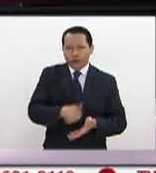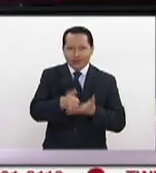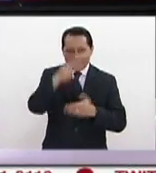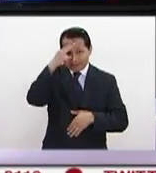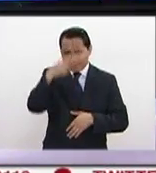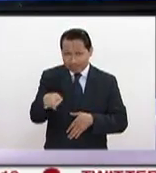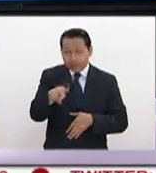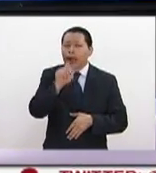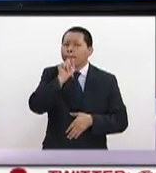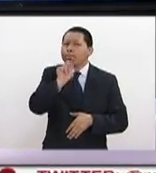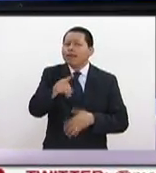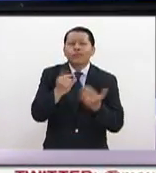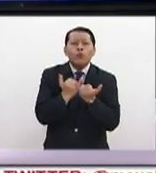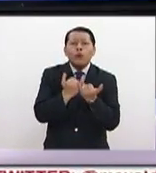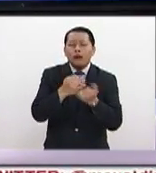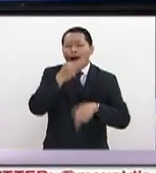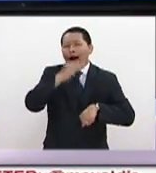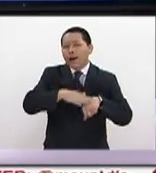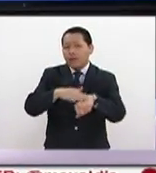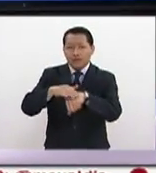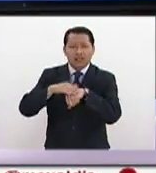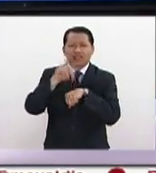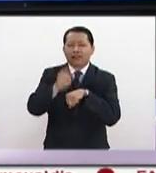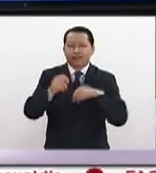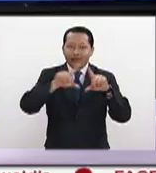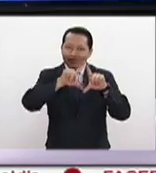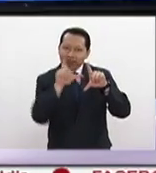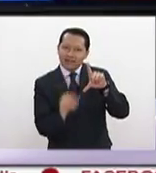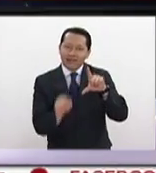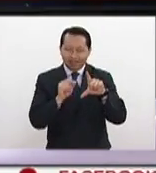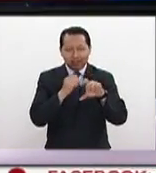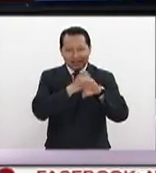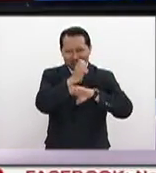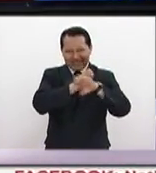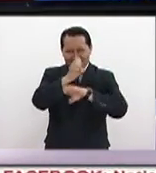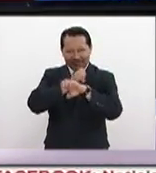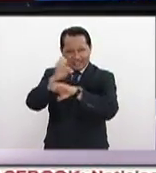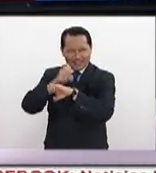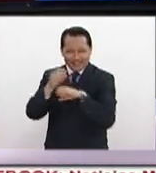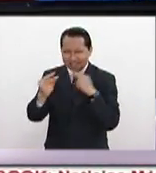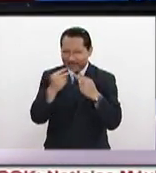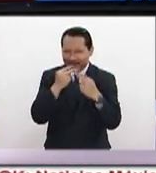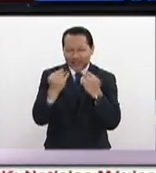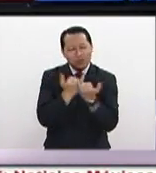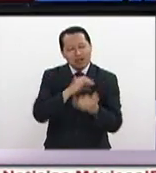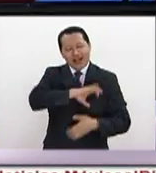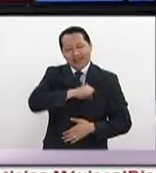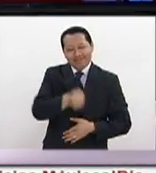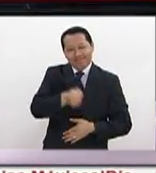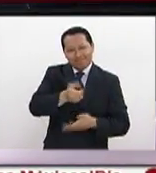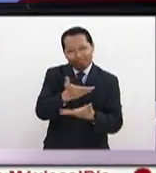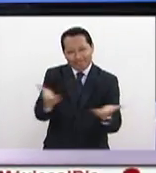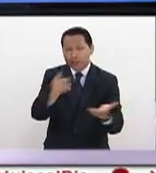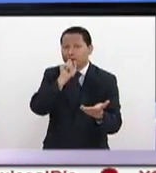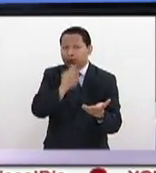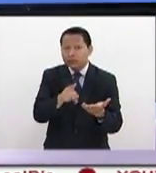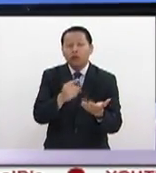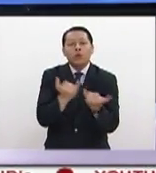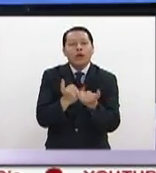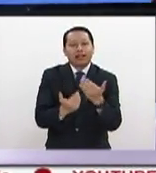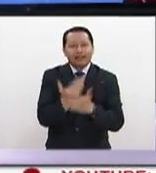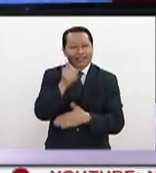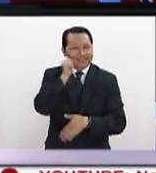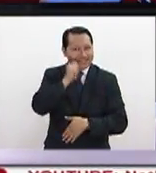del país. Desde aquí, como siempre, un saludo muy afectuoso a quienes nos están viendo en el interior de la República Mexicana. Saludo con gusto, como